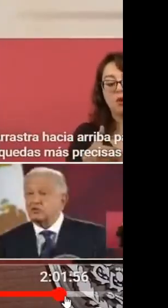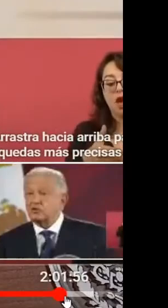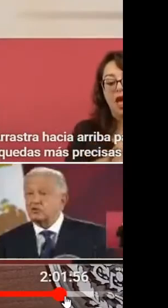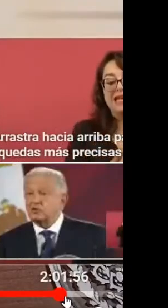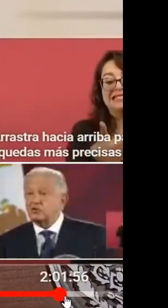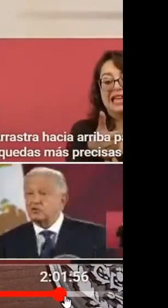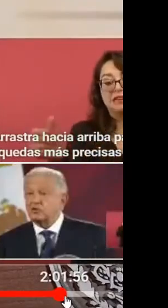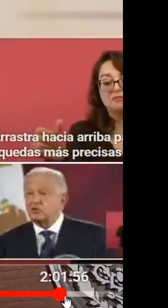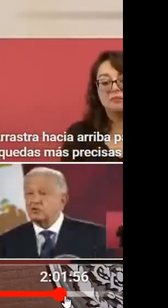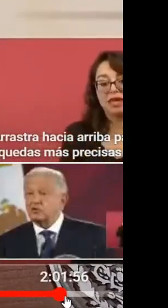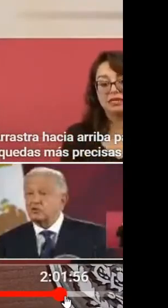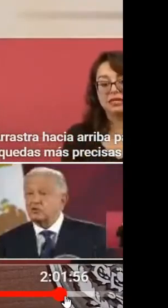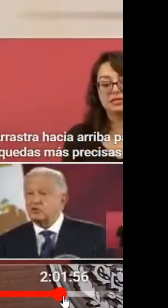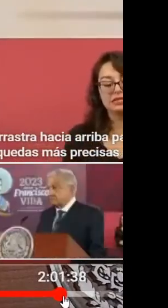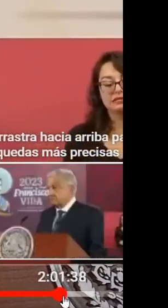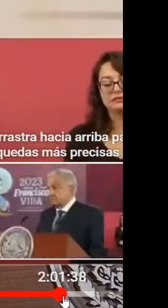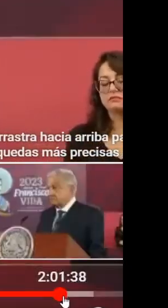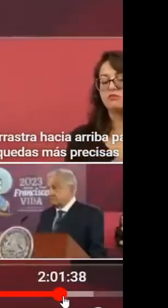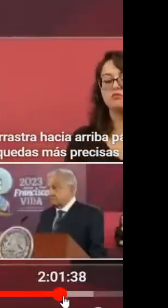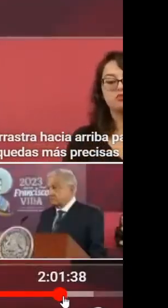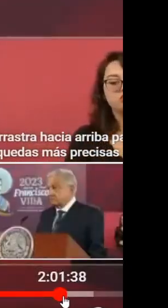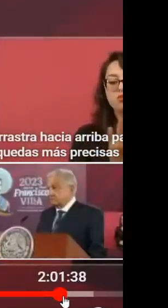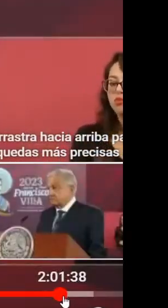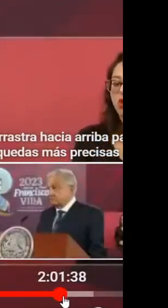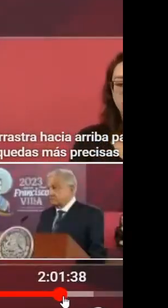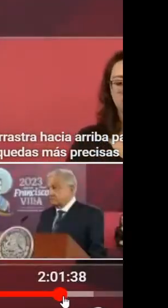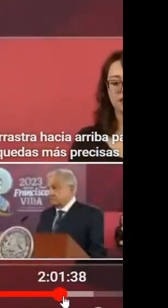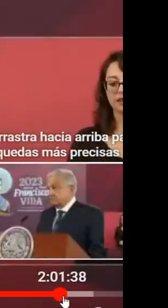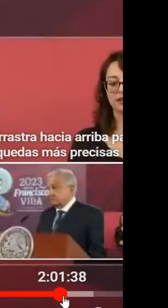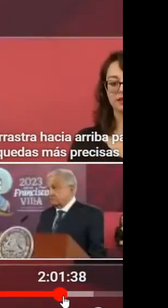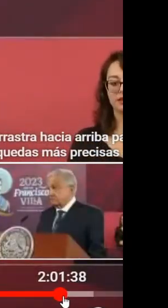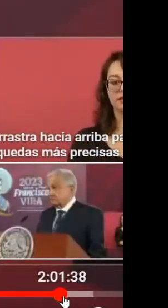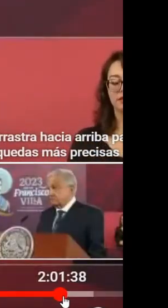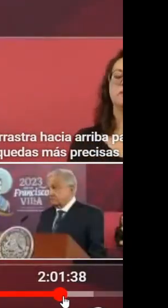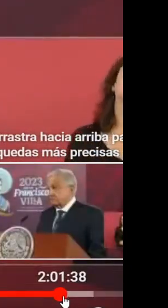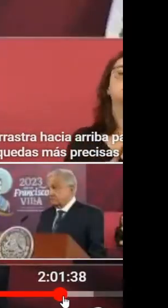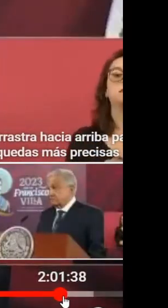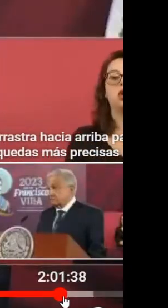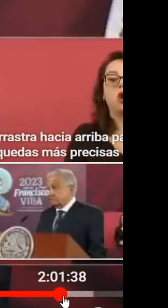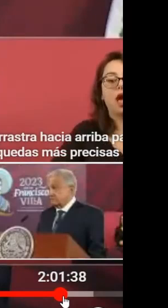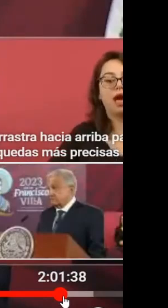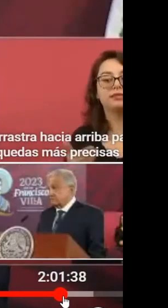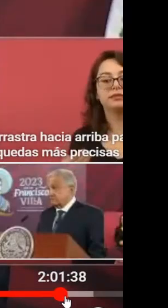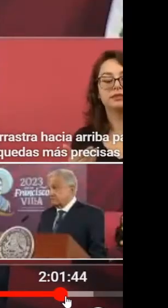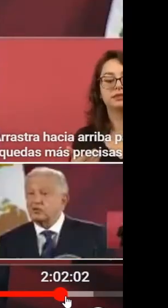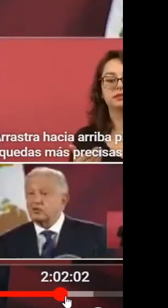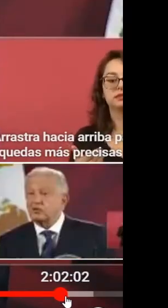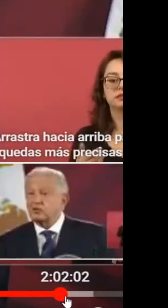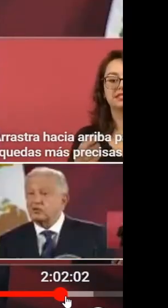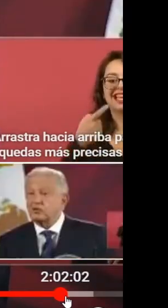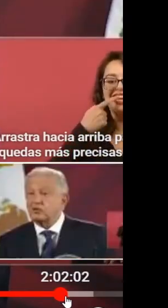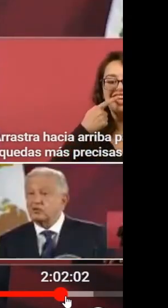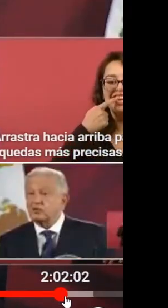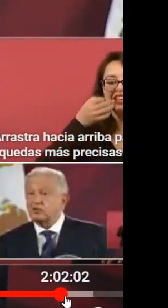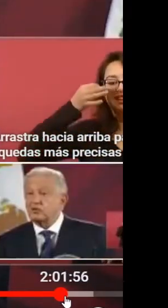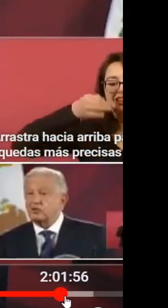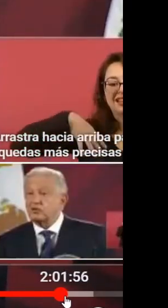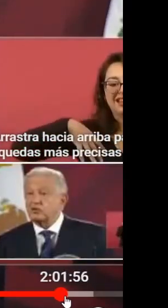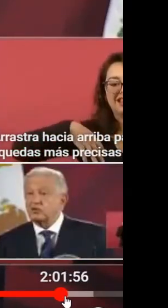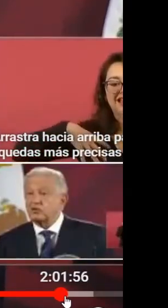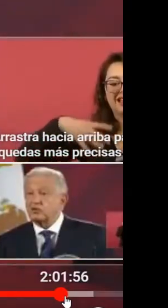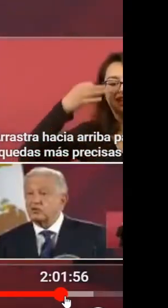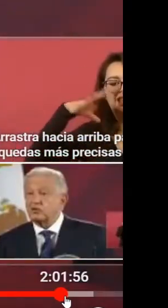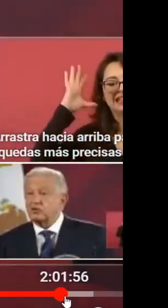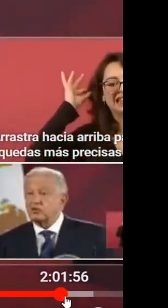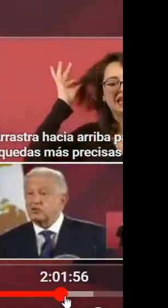empiezan a sufrir se les caen los dientes pierden la vista el